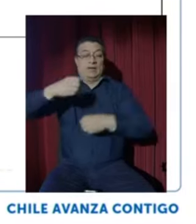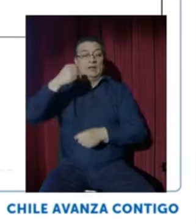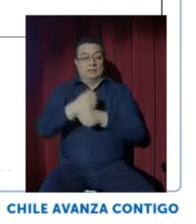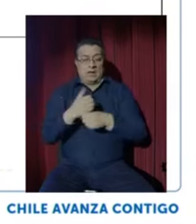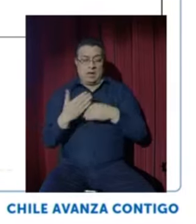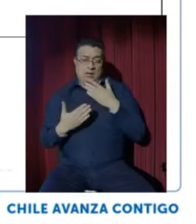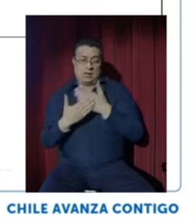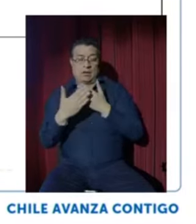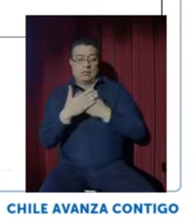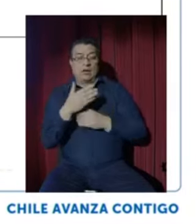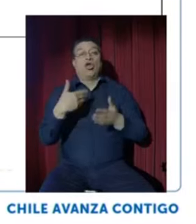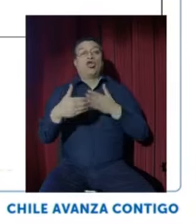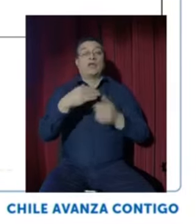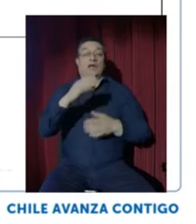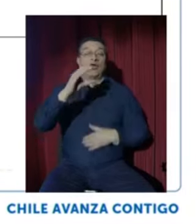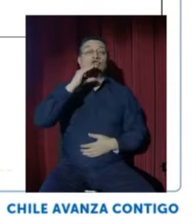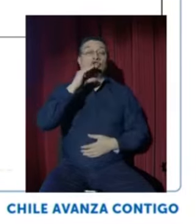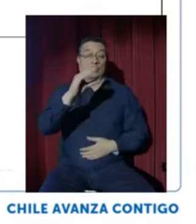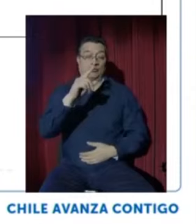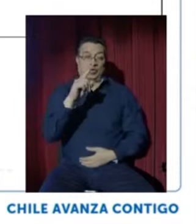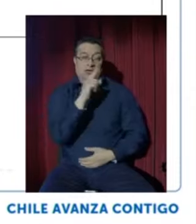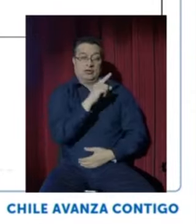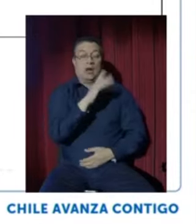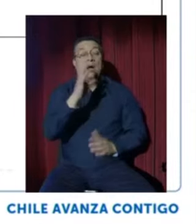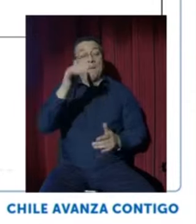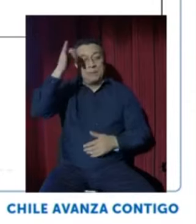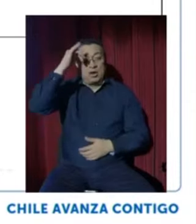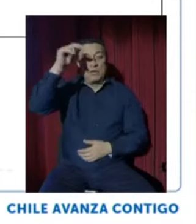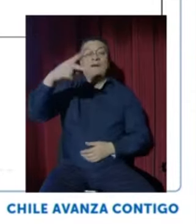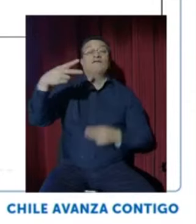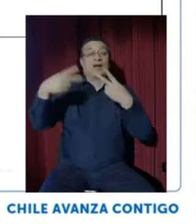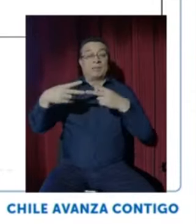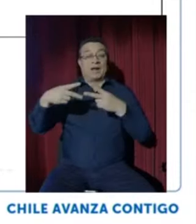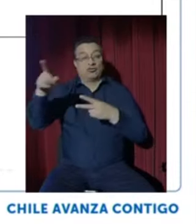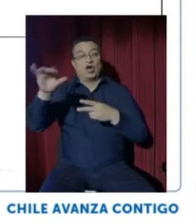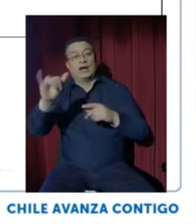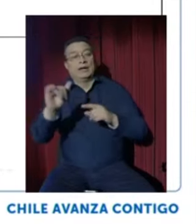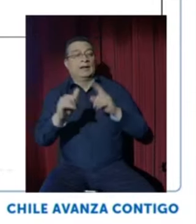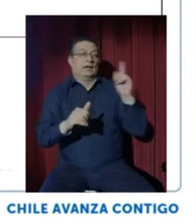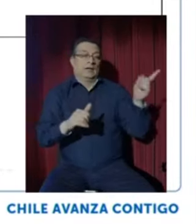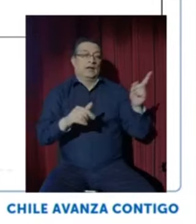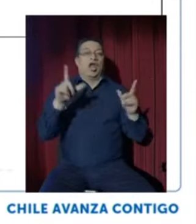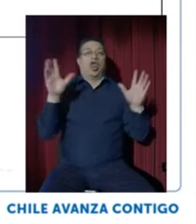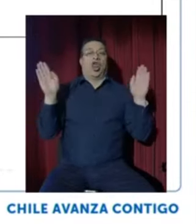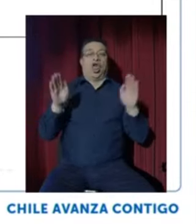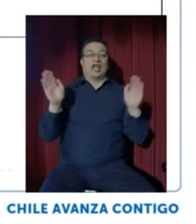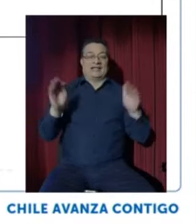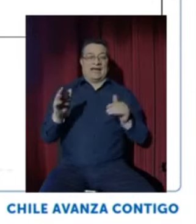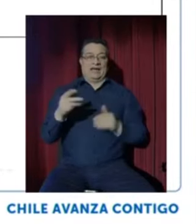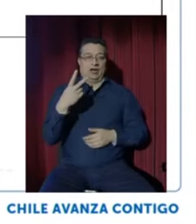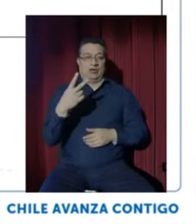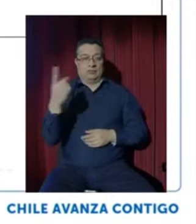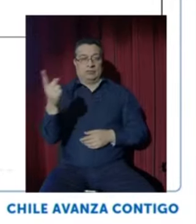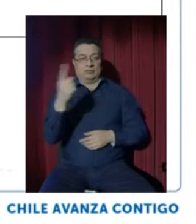desde torquemada eh y María Dolores en la ciudad de Los Ángeles eh